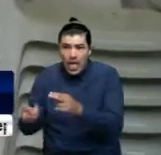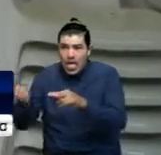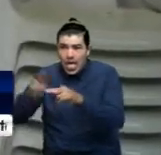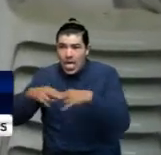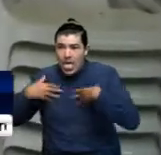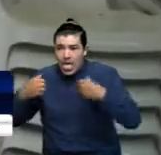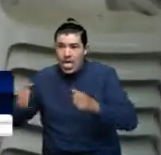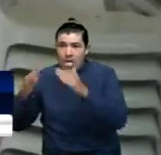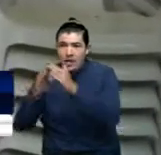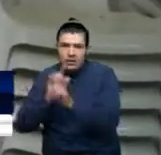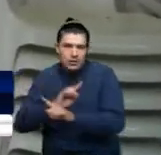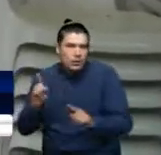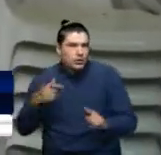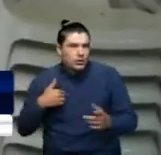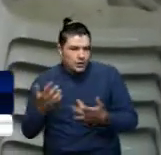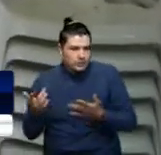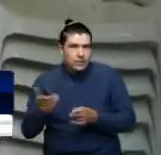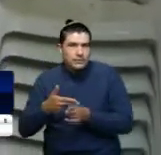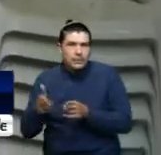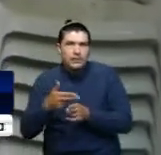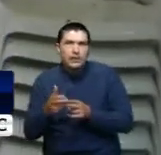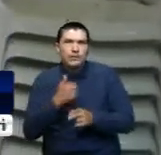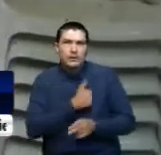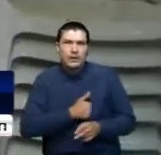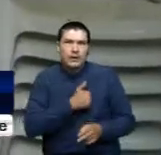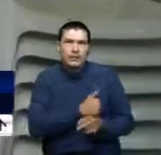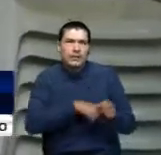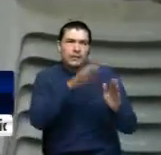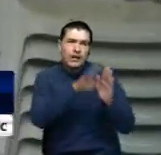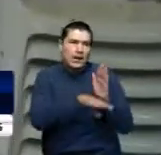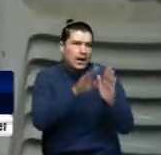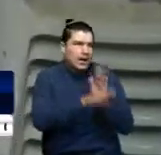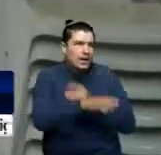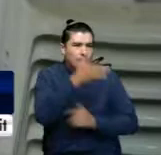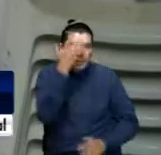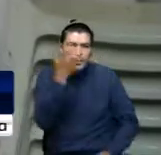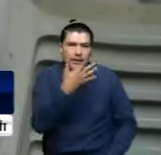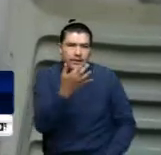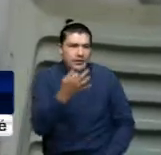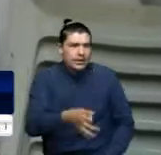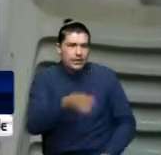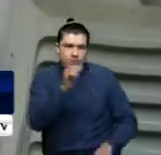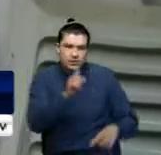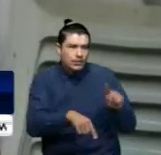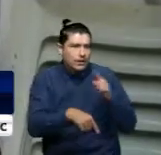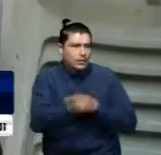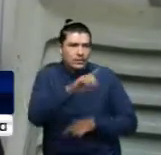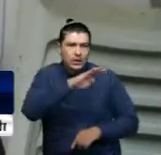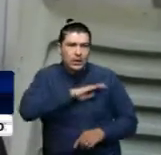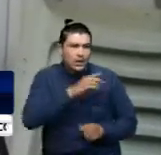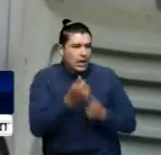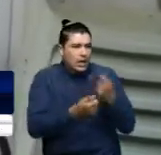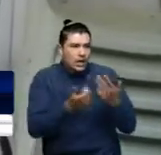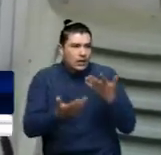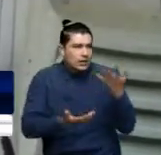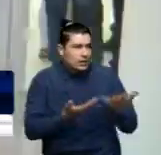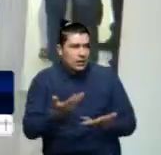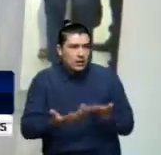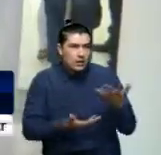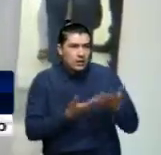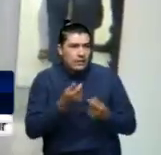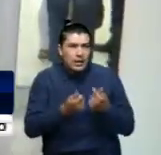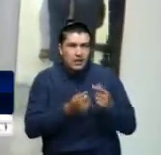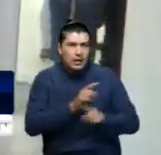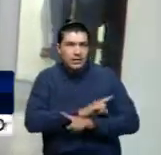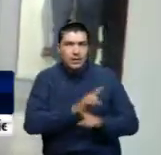sea el 20 pues que más adelante nos hagan el favor y nos descuenten porque tampoco después de quedar la alcaldía con esos recursos ajenos